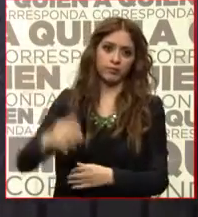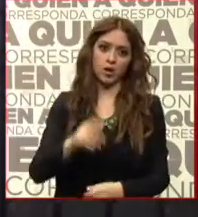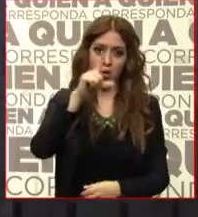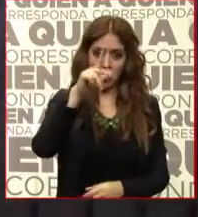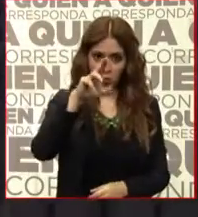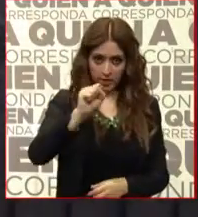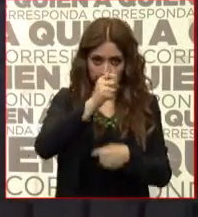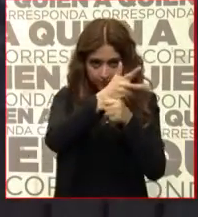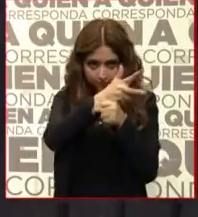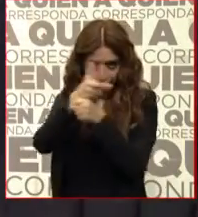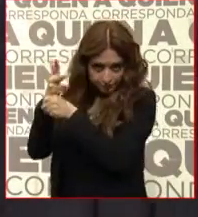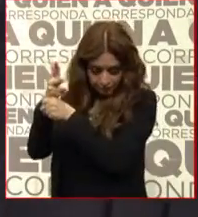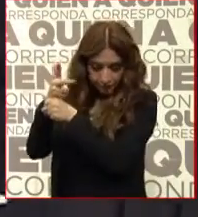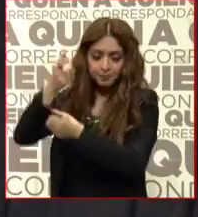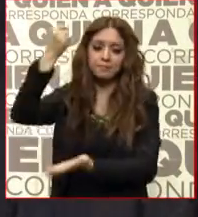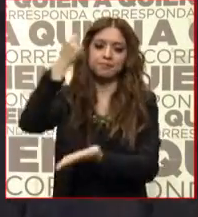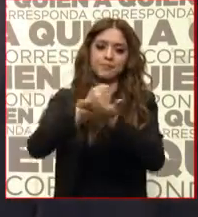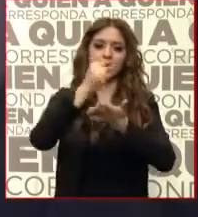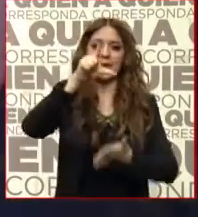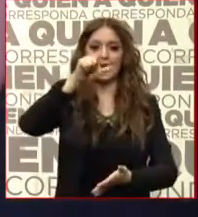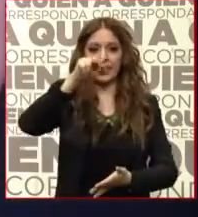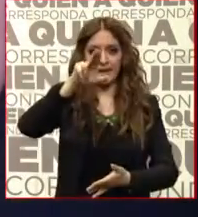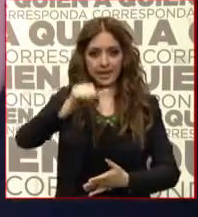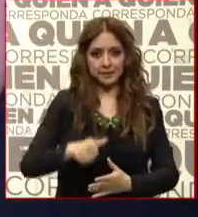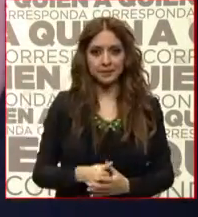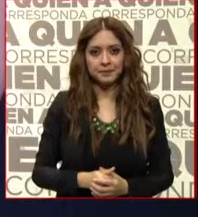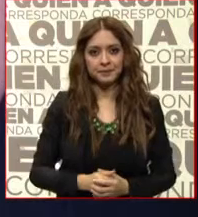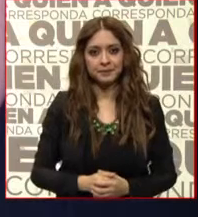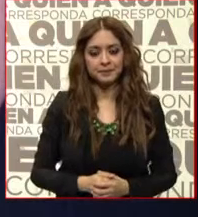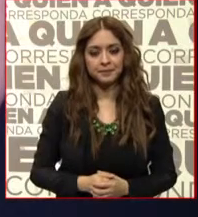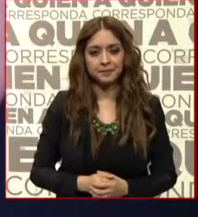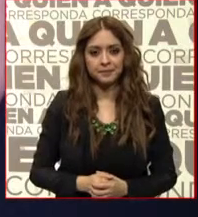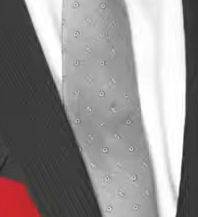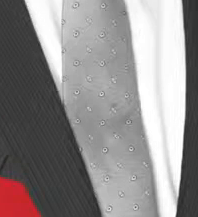Luis Alejandre. A quien corresponda, Lina Loe Soto.